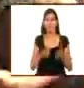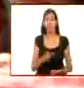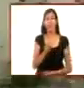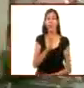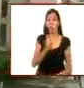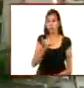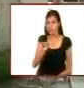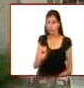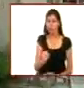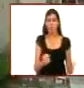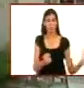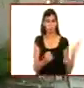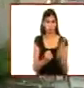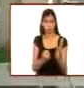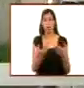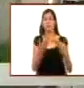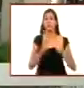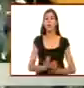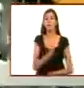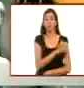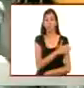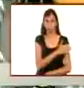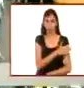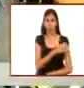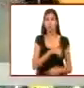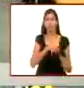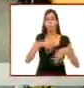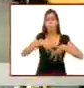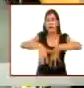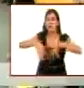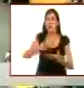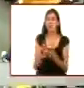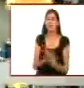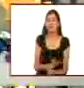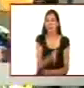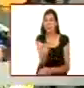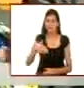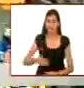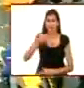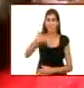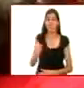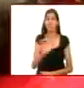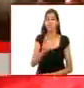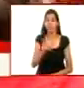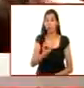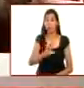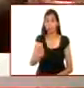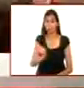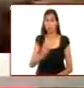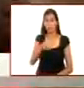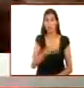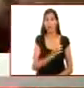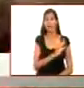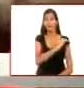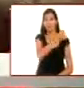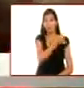Acuña recibió a los opositores estudiantes que marcharon hasta la esquina El Chorro. De inmediato contactó a la rectora de la UCB, Cecilia